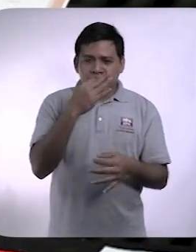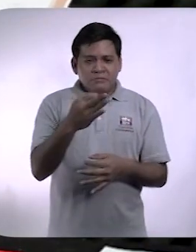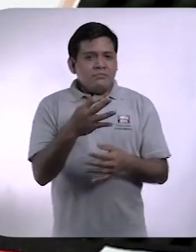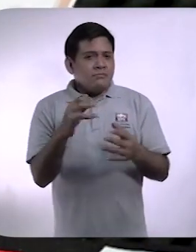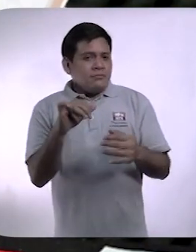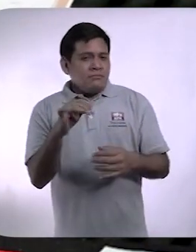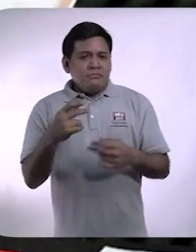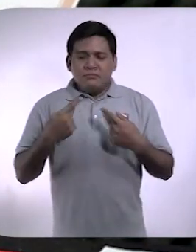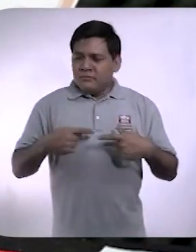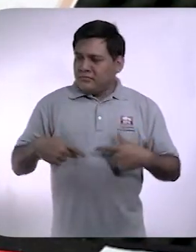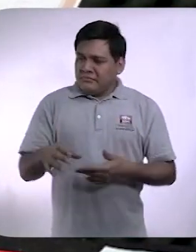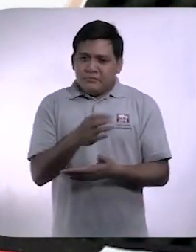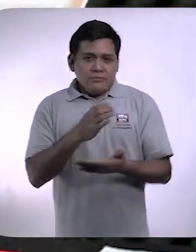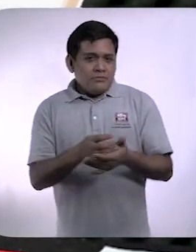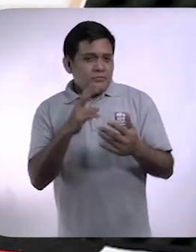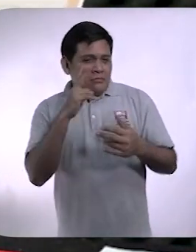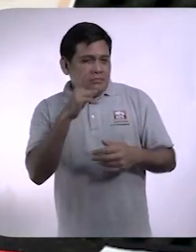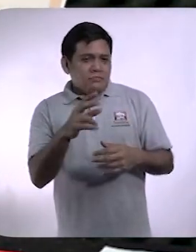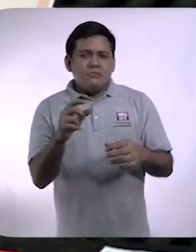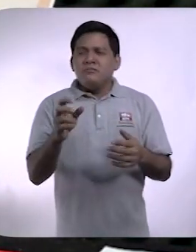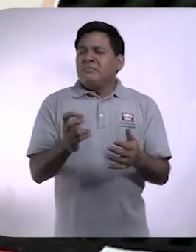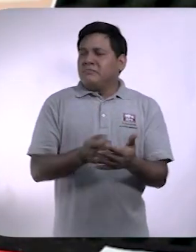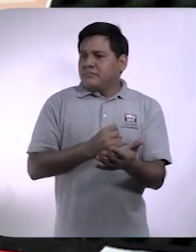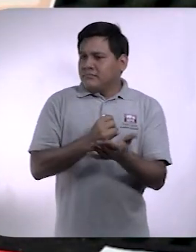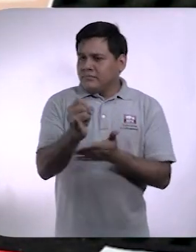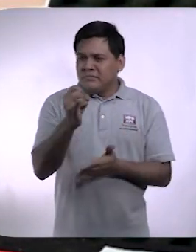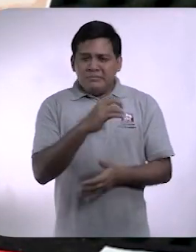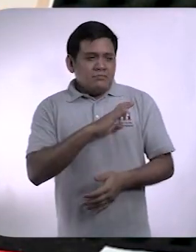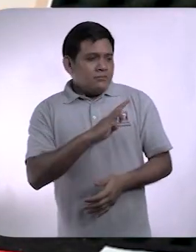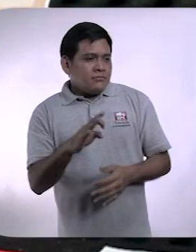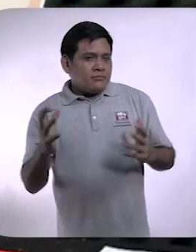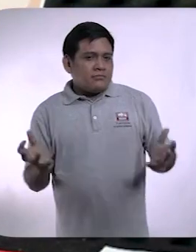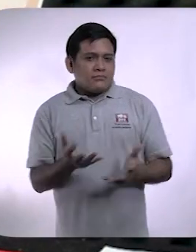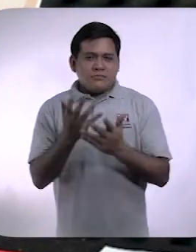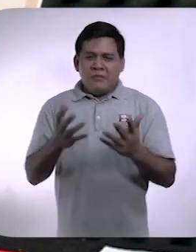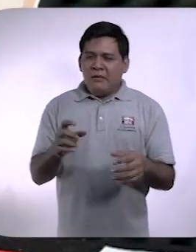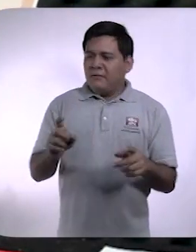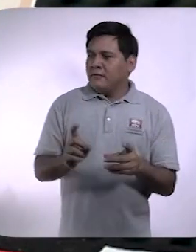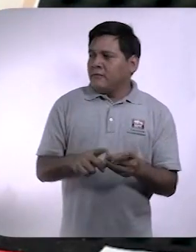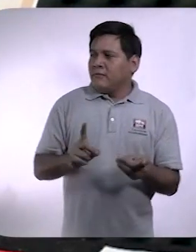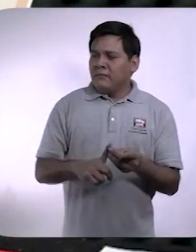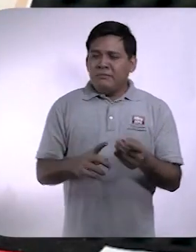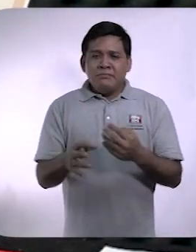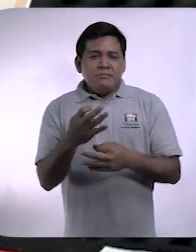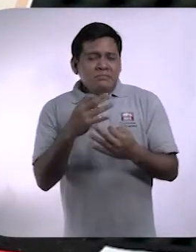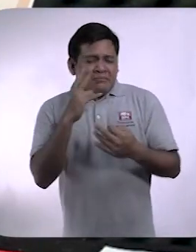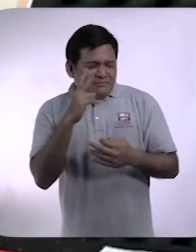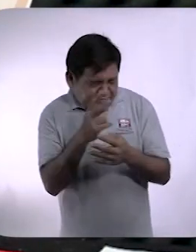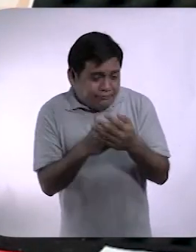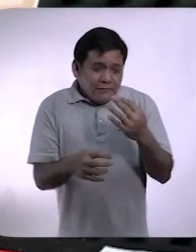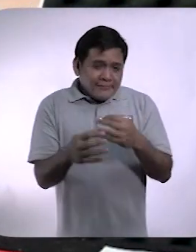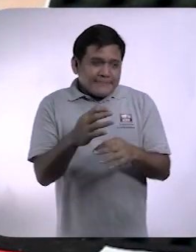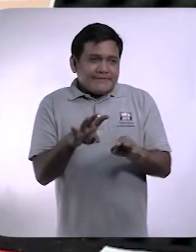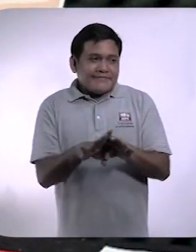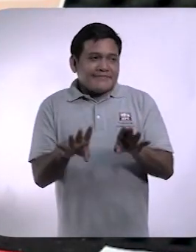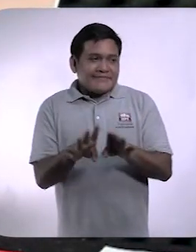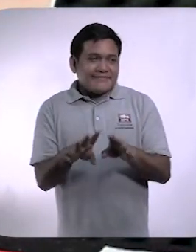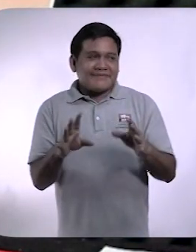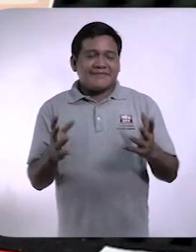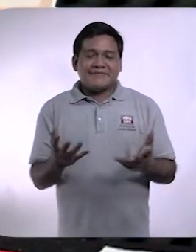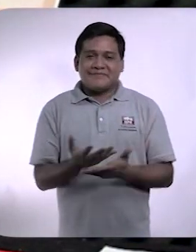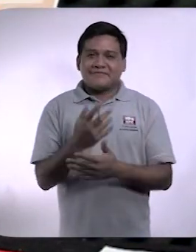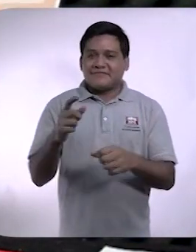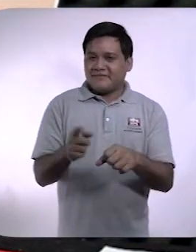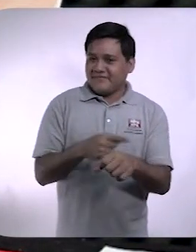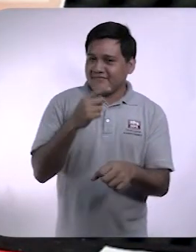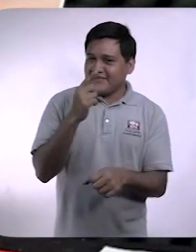ahí sepa decidir qué va a hacer. ¿Cómo opera la distribución del voto cuando está en coalición o candidatura común? Pues obviamente si